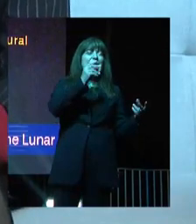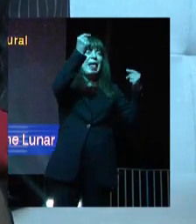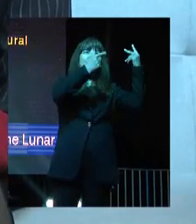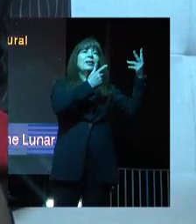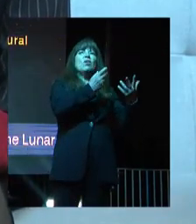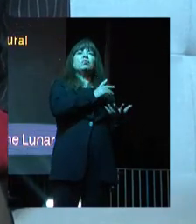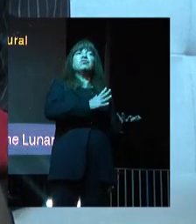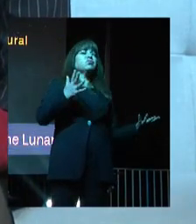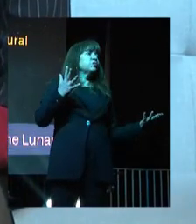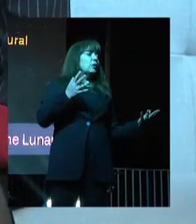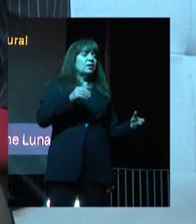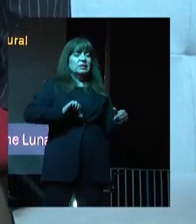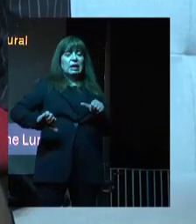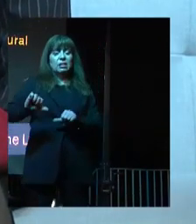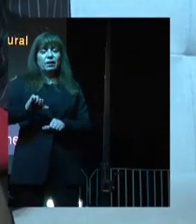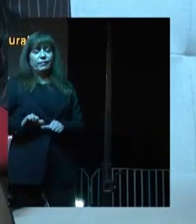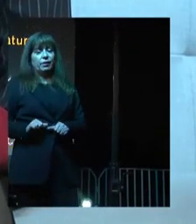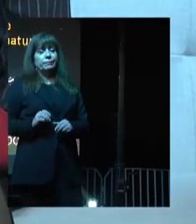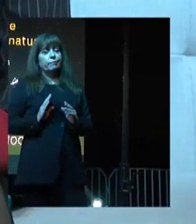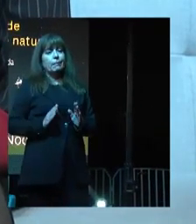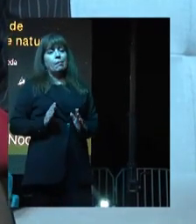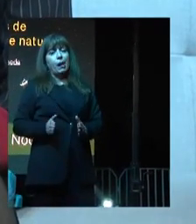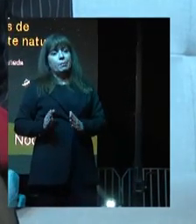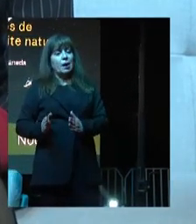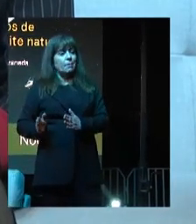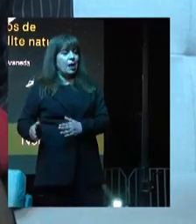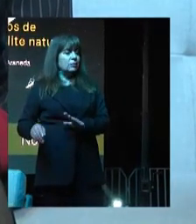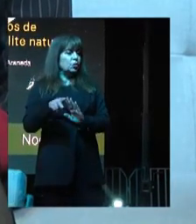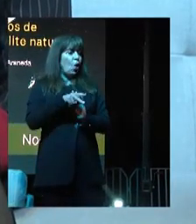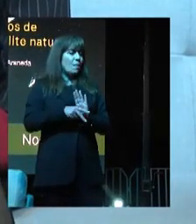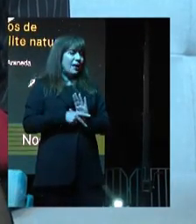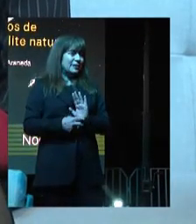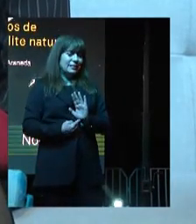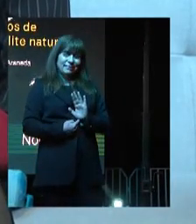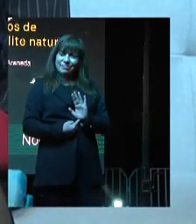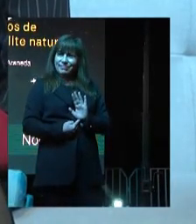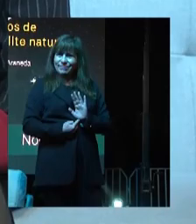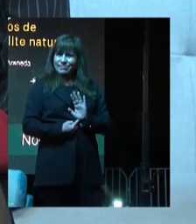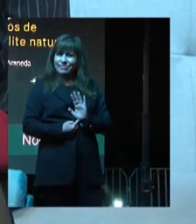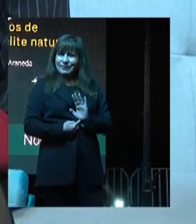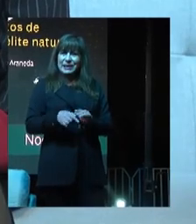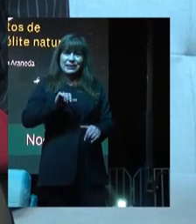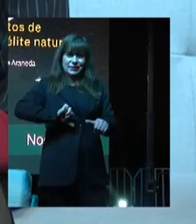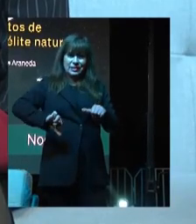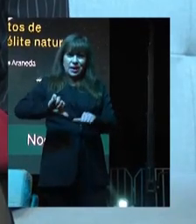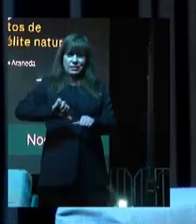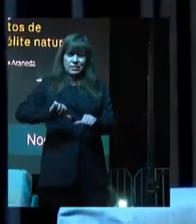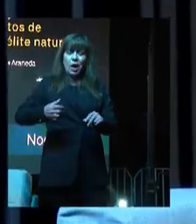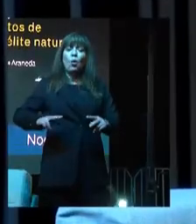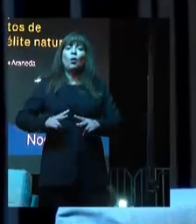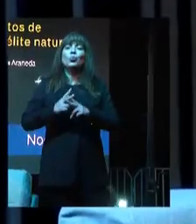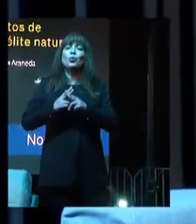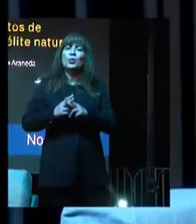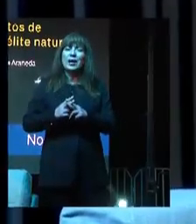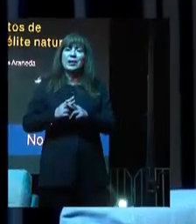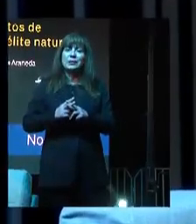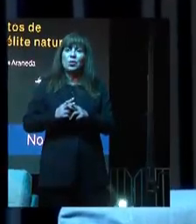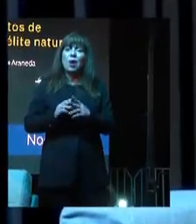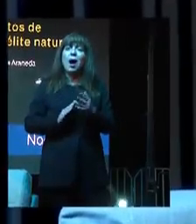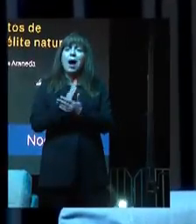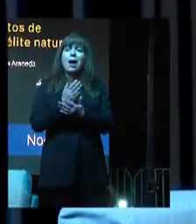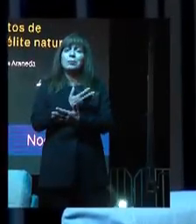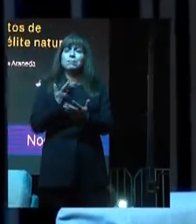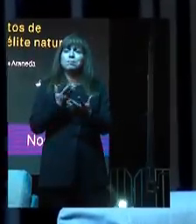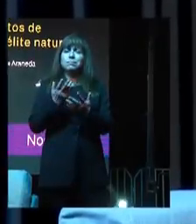Los científicos estamos obligados a seguir ciertas normas. La ciencia se va construyendo a partir de